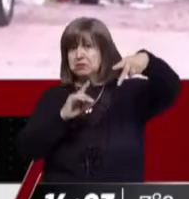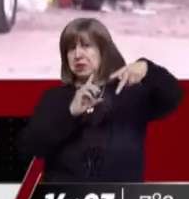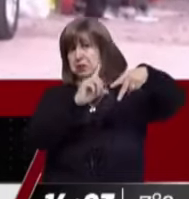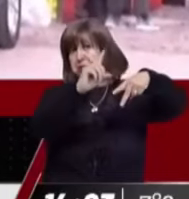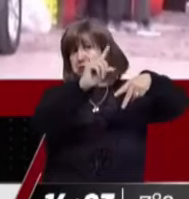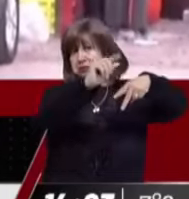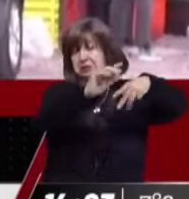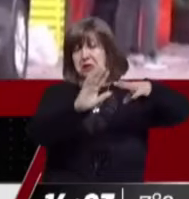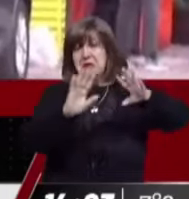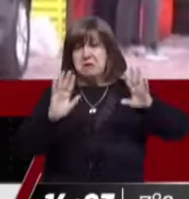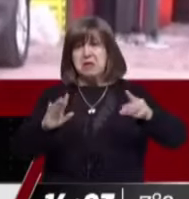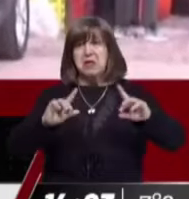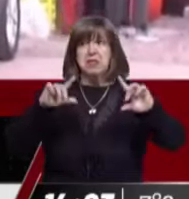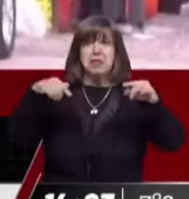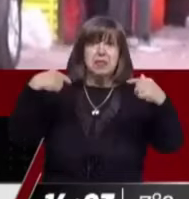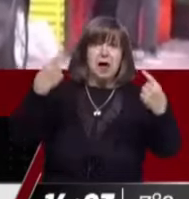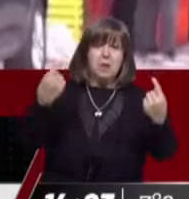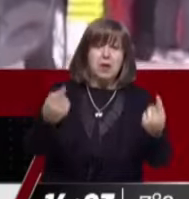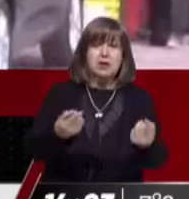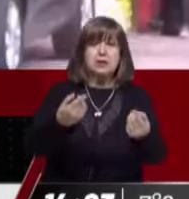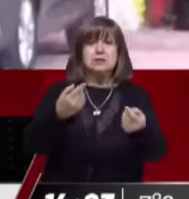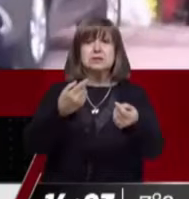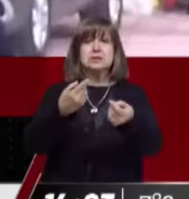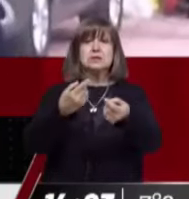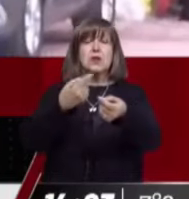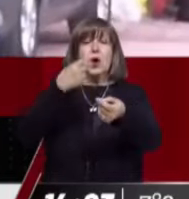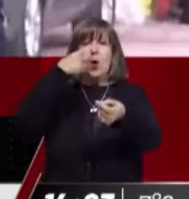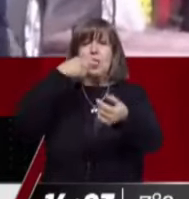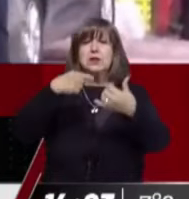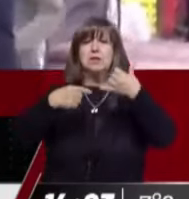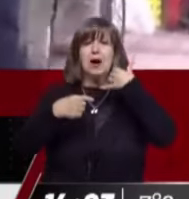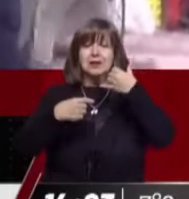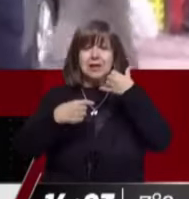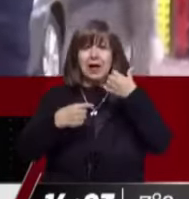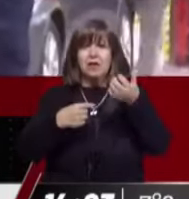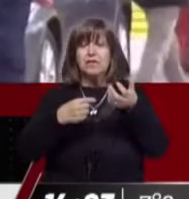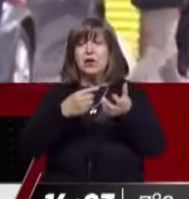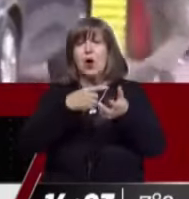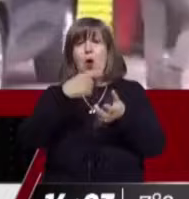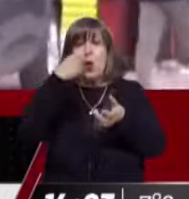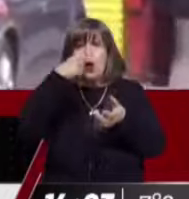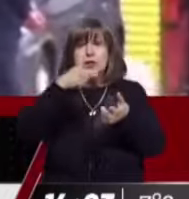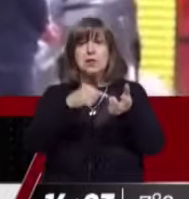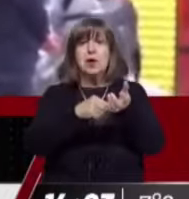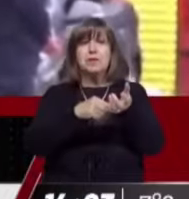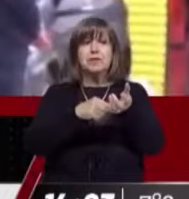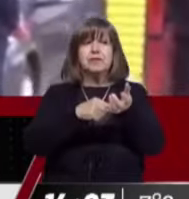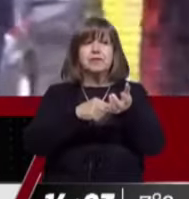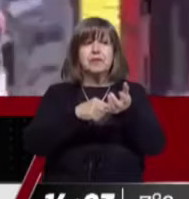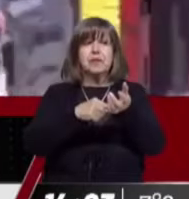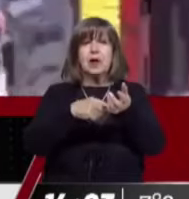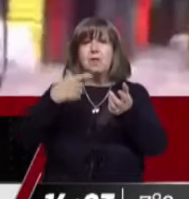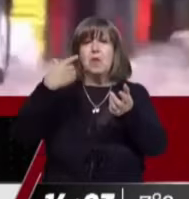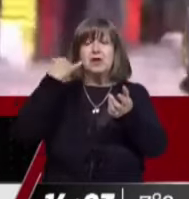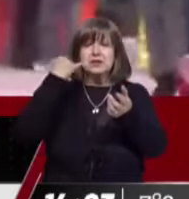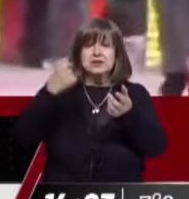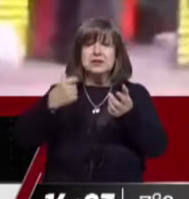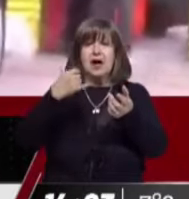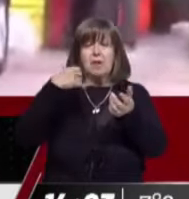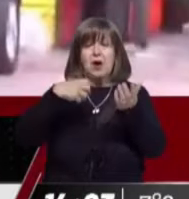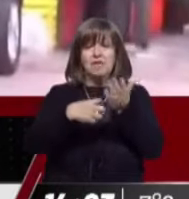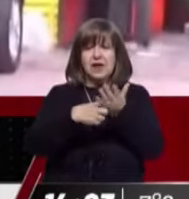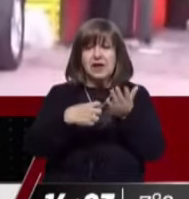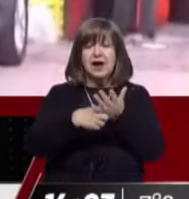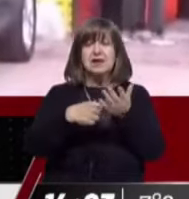propiamente dicho. Y la última comunicación, o la última, en realidad la última triangulación que han hecho los fiscales